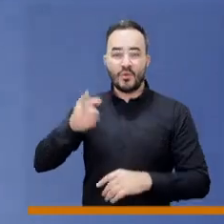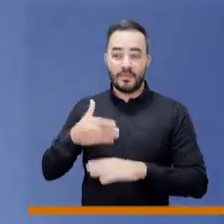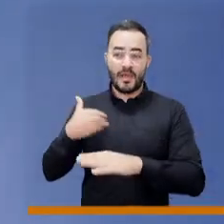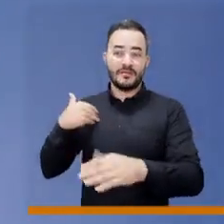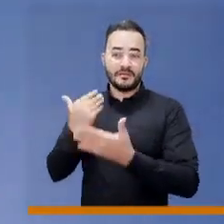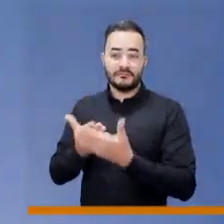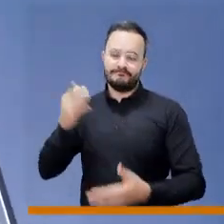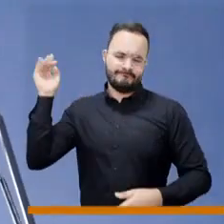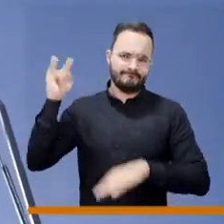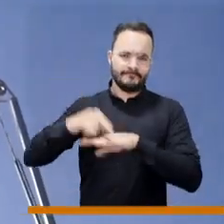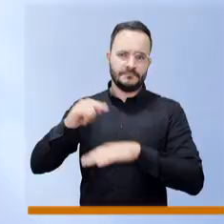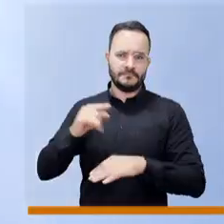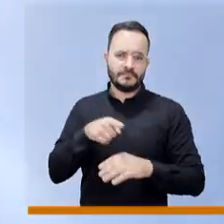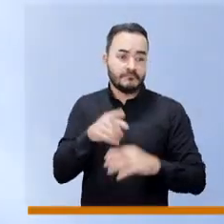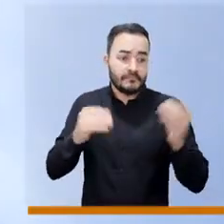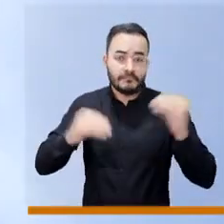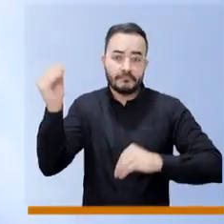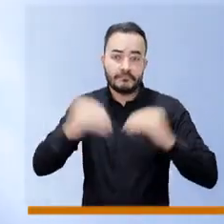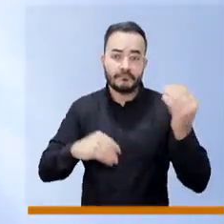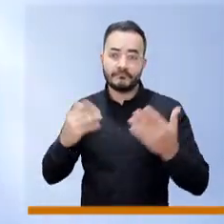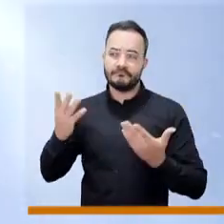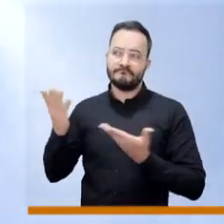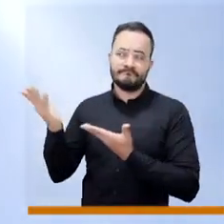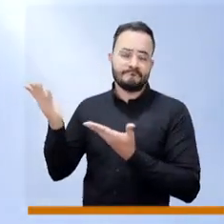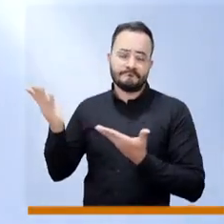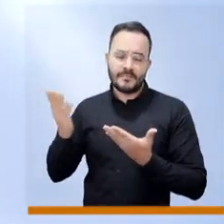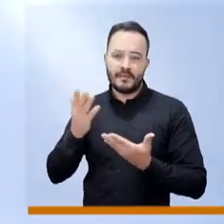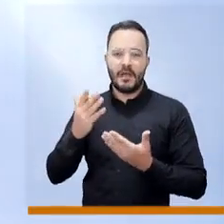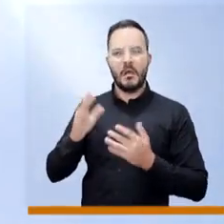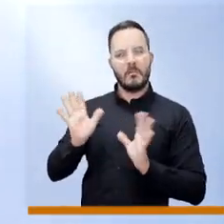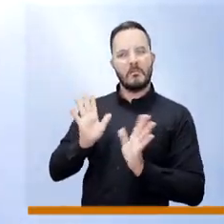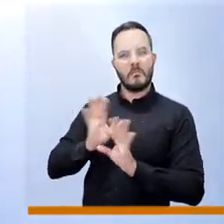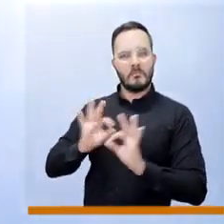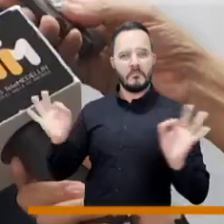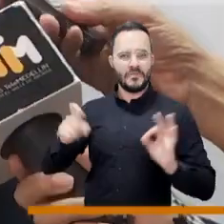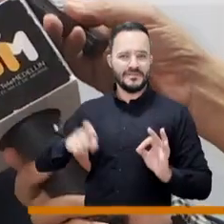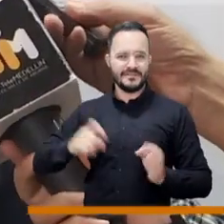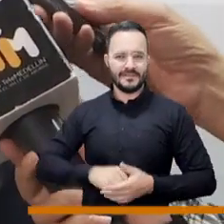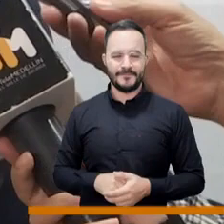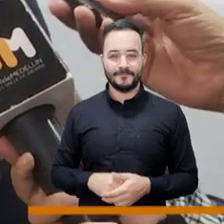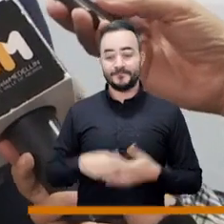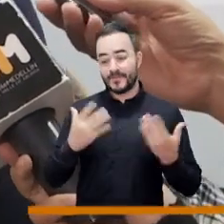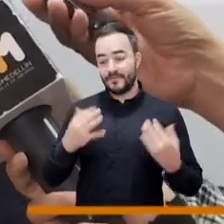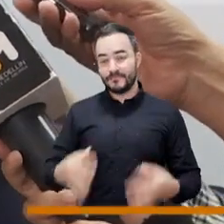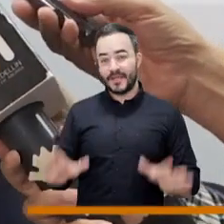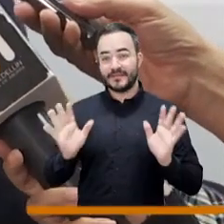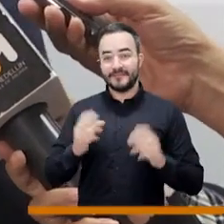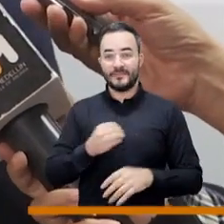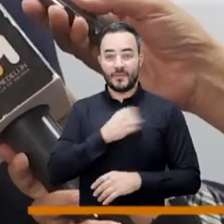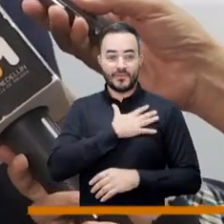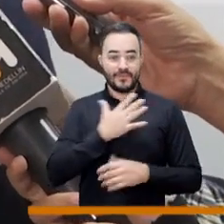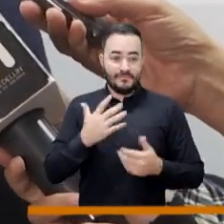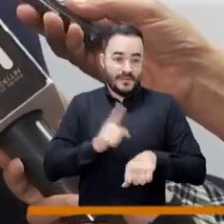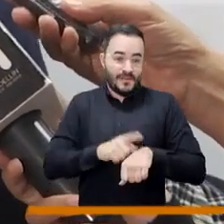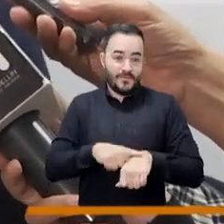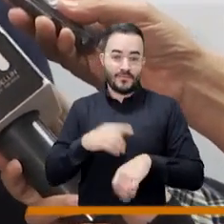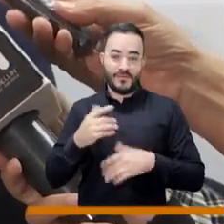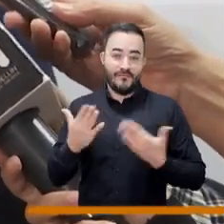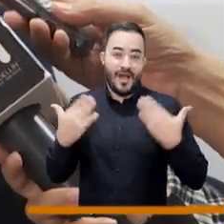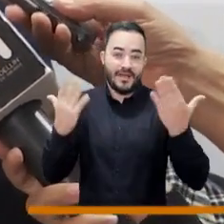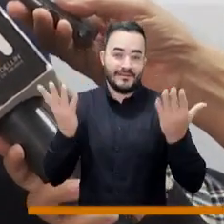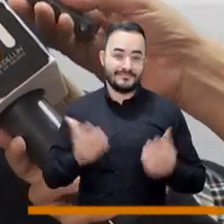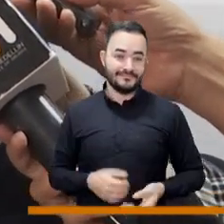una posibilidad que se planteó ante la falta de acuerdo entre las partes. Pierde oportunidades, aquí el tiempo es